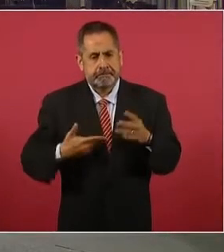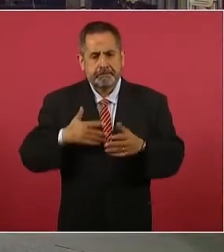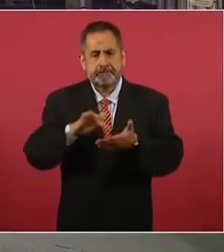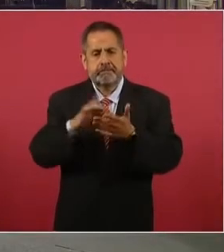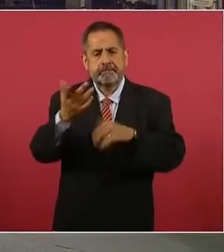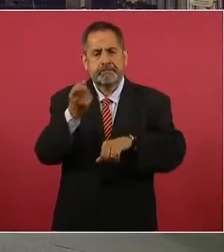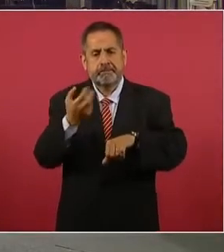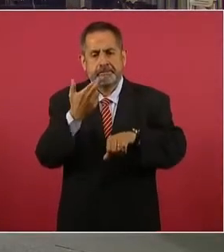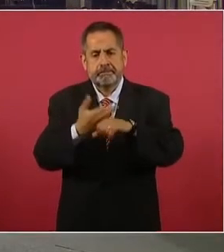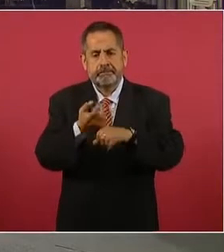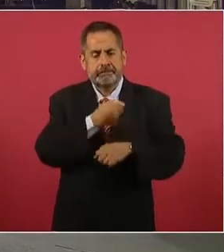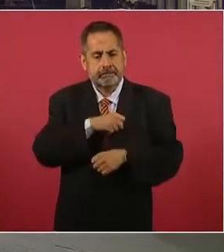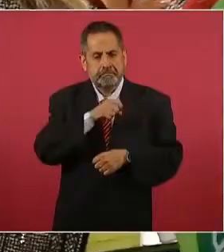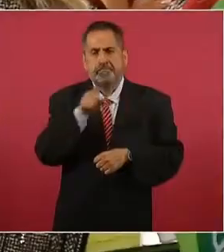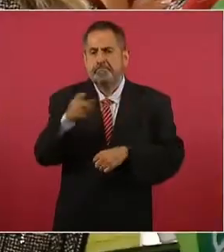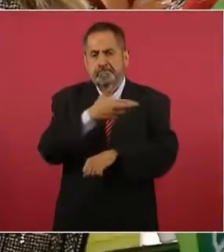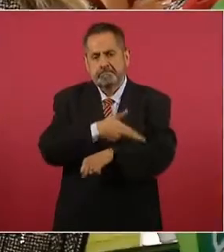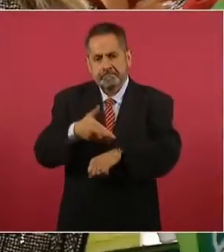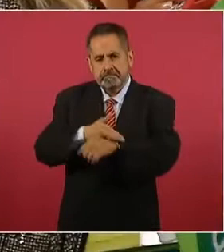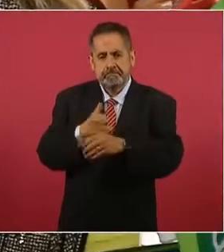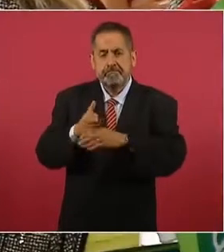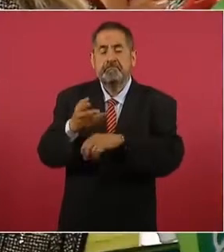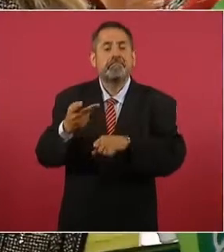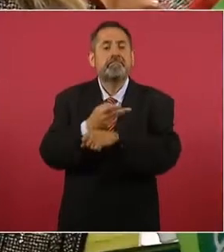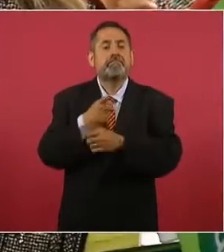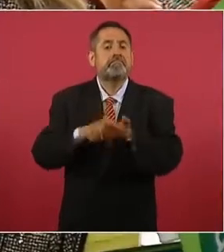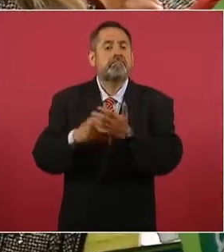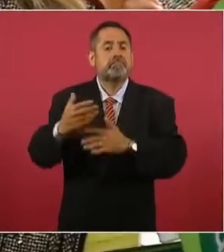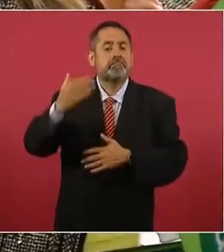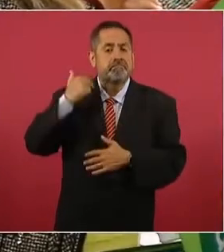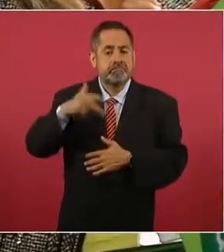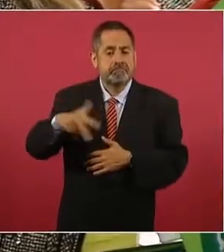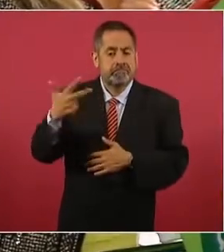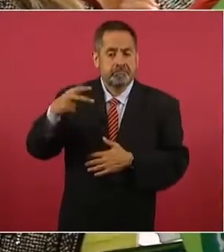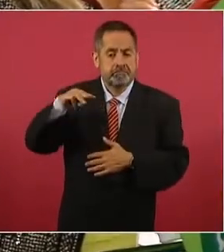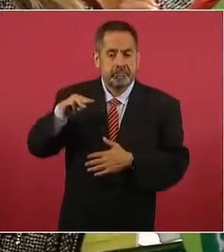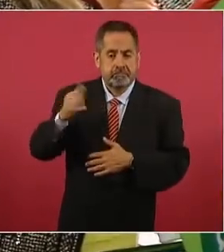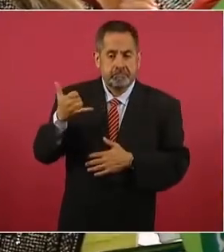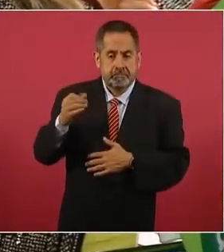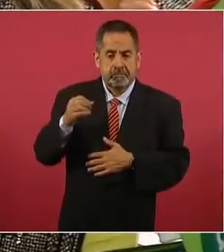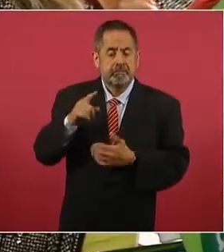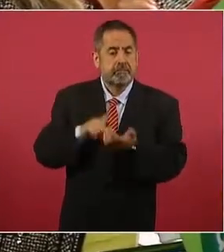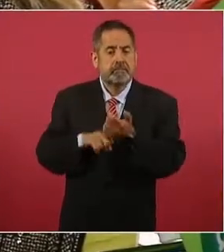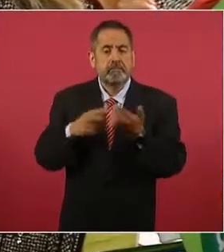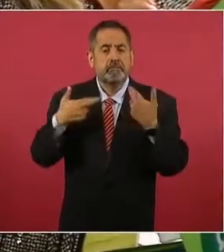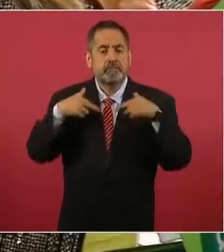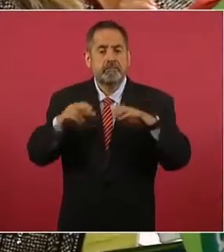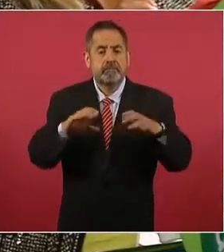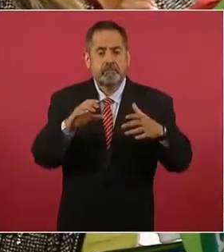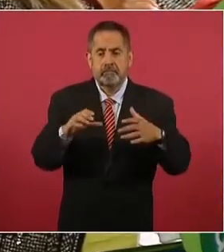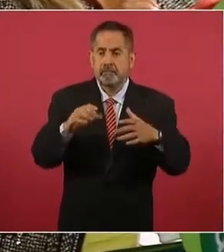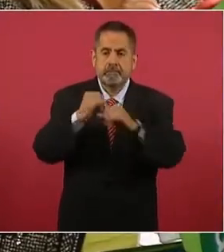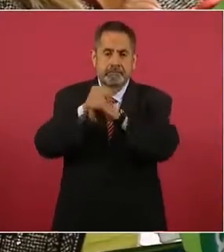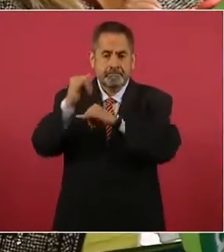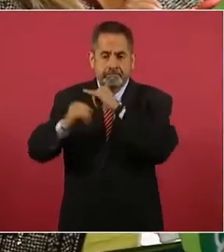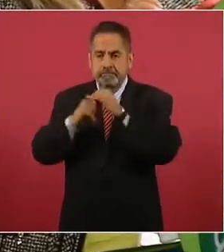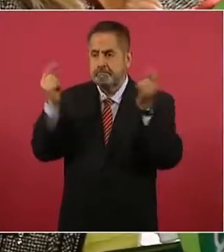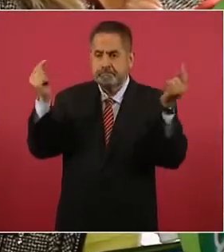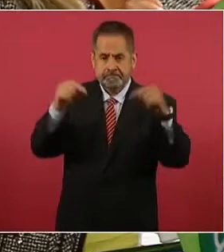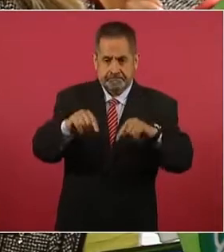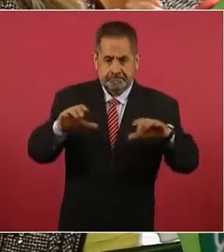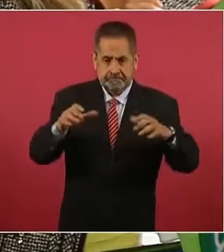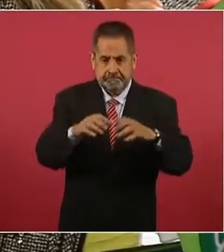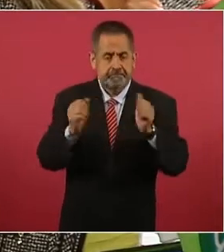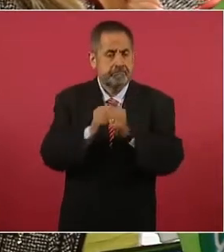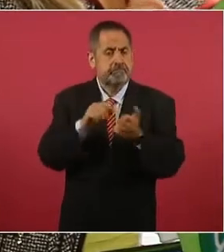secretario de Salud su gestión, porque el pasado 13 de mayo representantes de COFEMITES Internacional pudieron reunirse con el